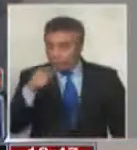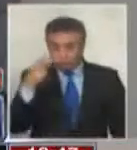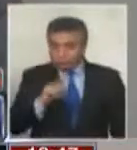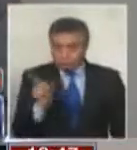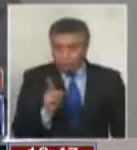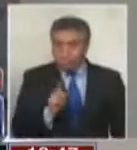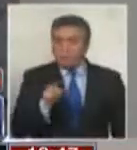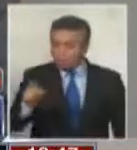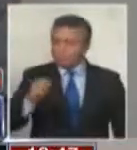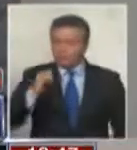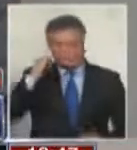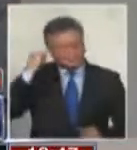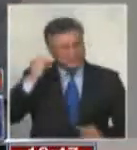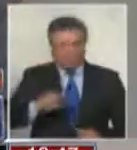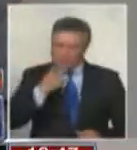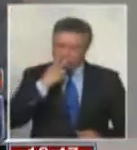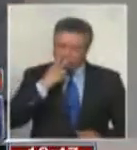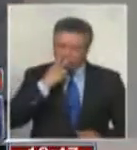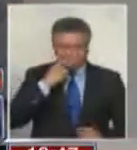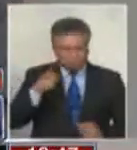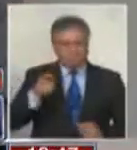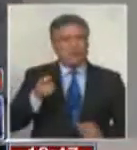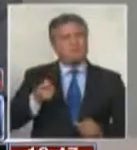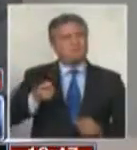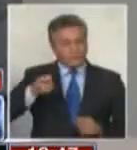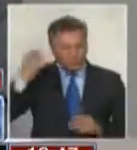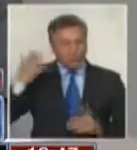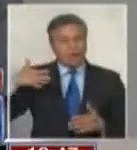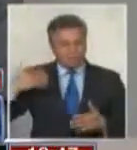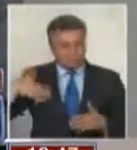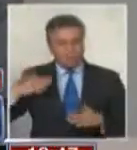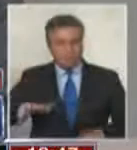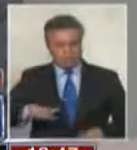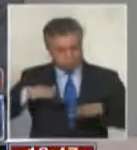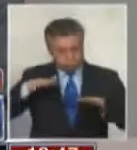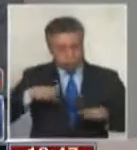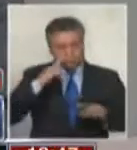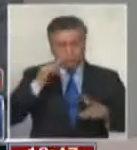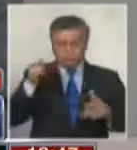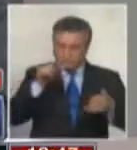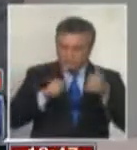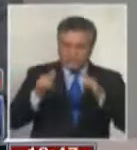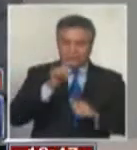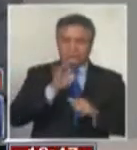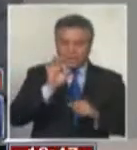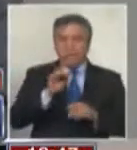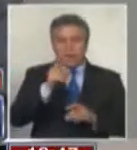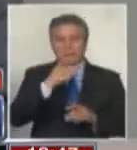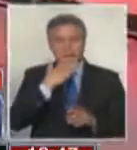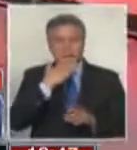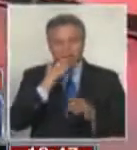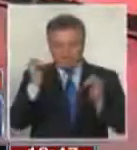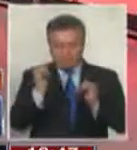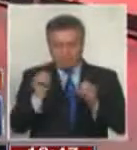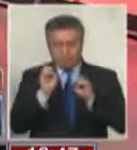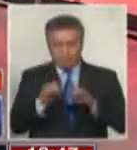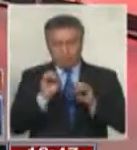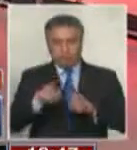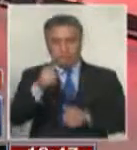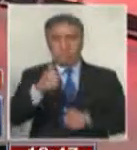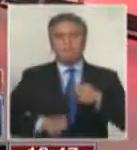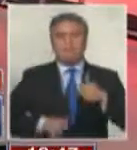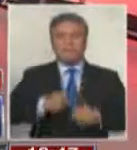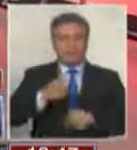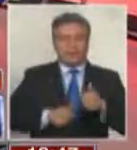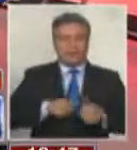un aporte valioso y significativo a la ciencia y a la formación de profesionales rectores se nos acaba el tiempo pero